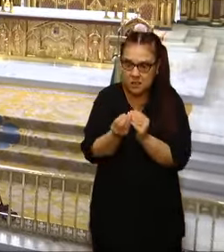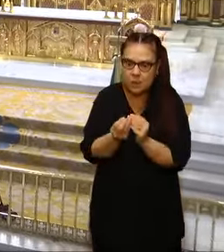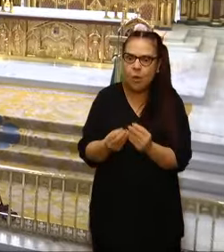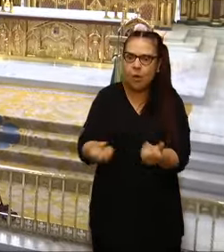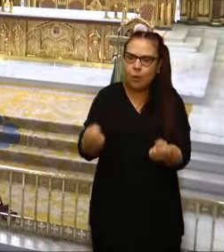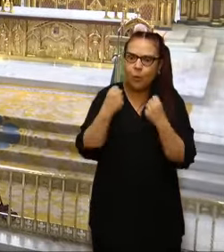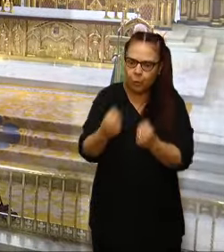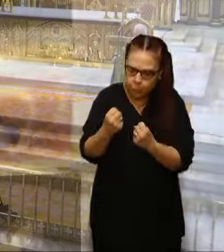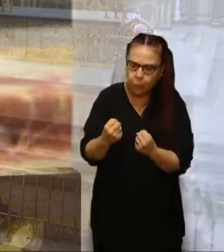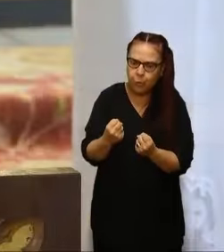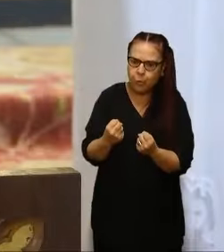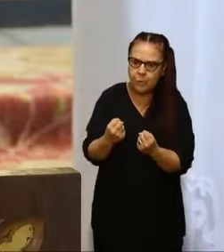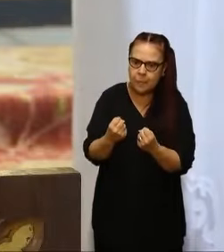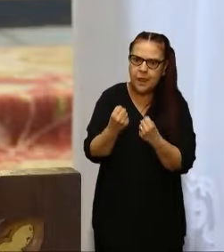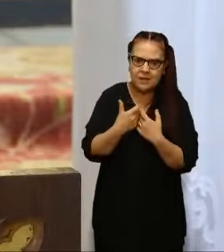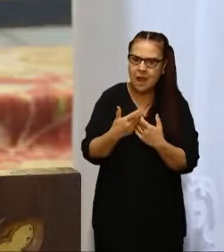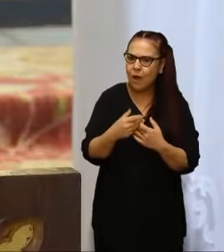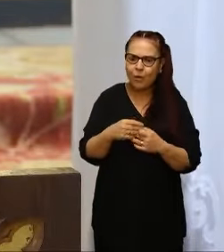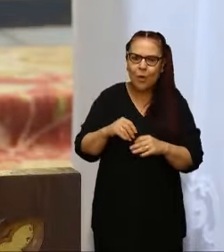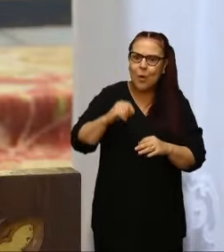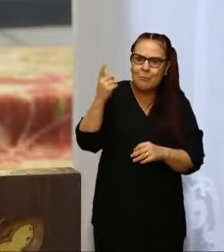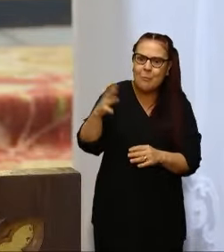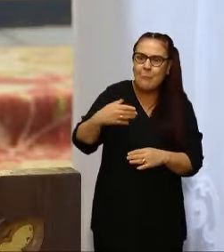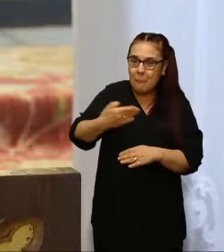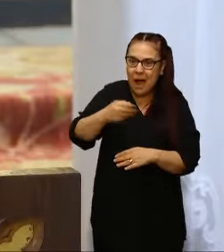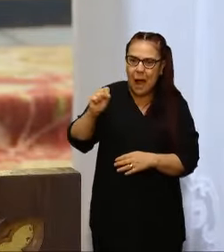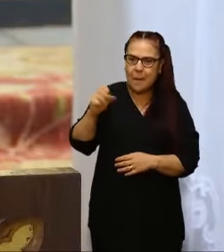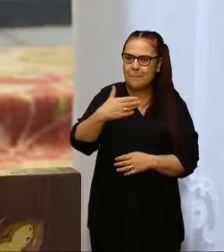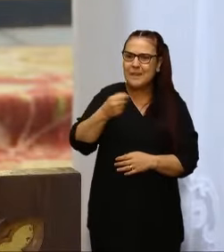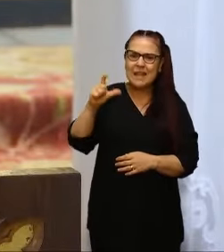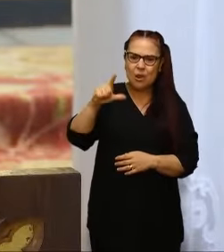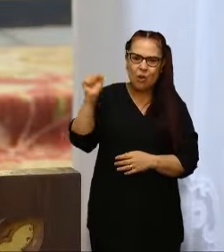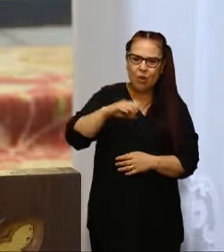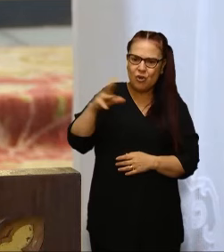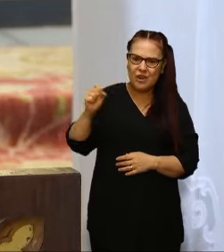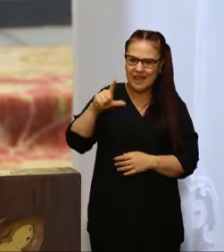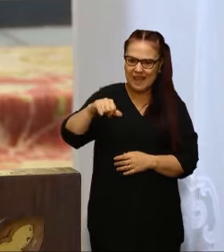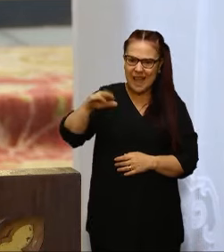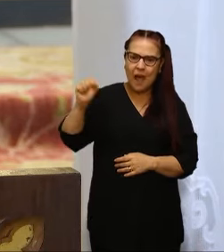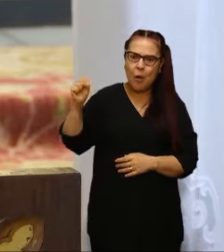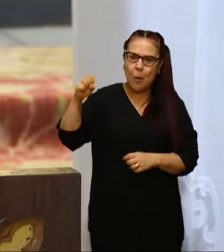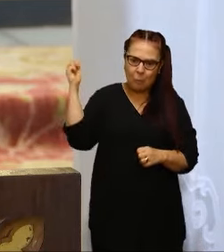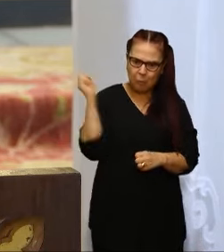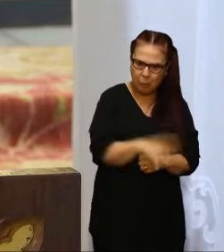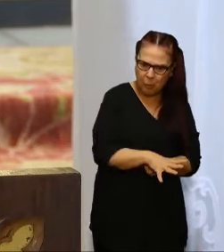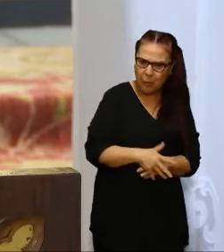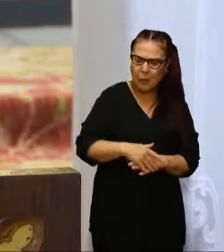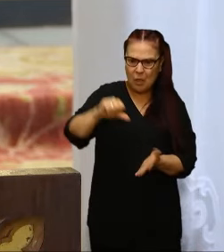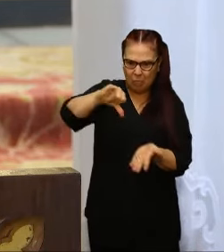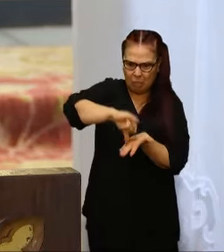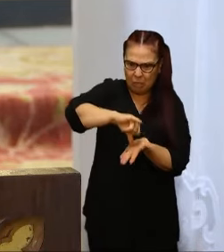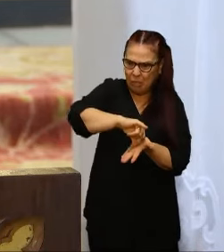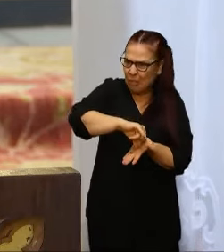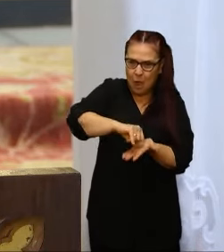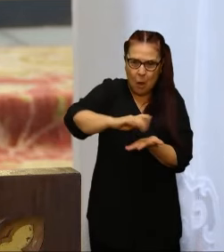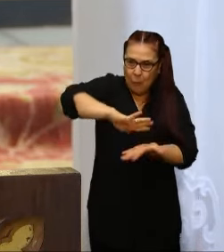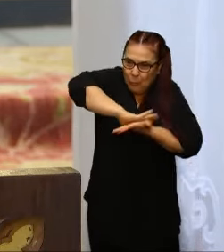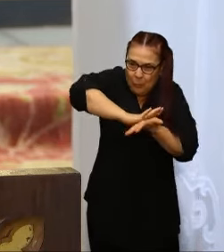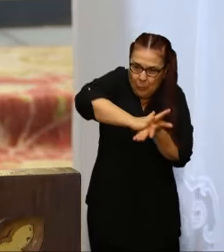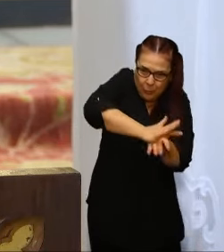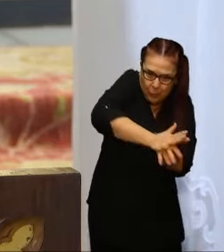ímpetu, será precipitada Babilonia, la gran ciudad, y no quedará rastro de ella.